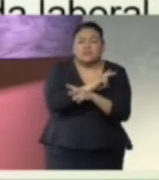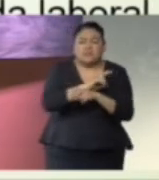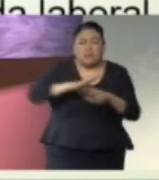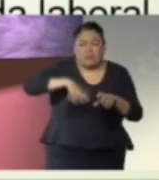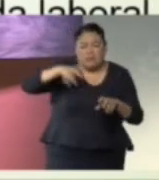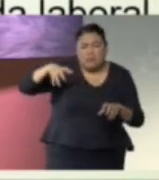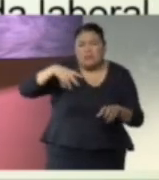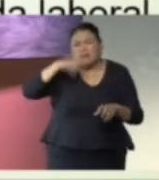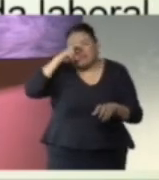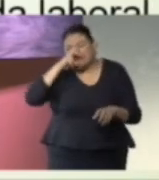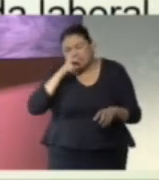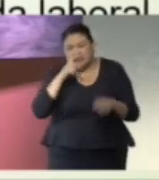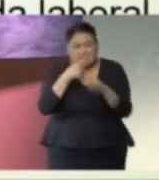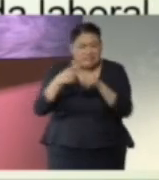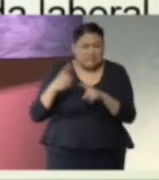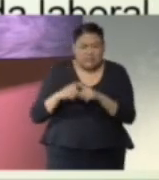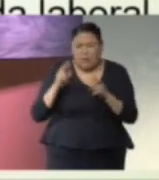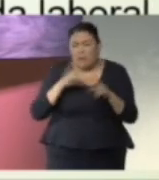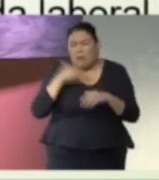un sistema